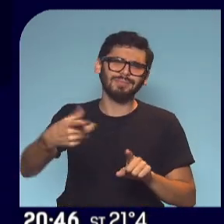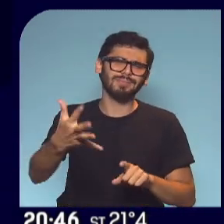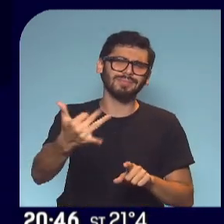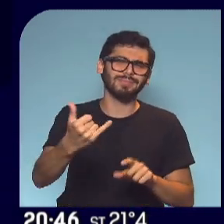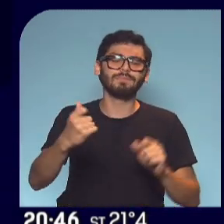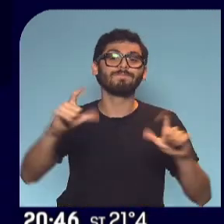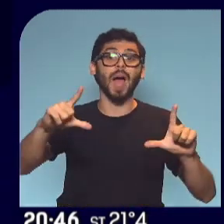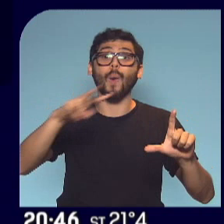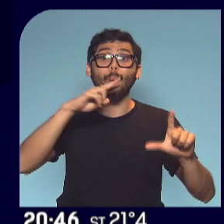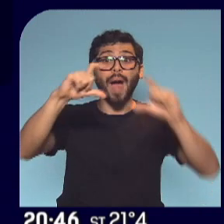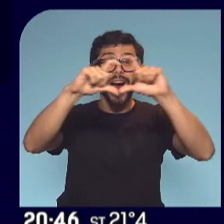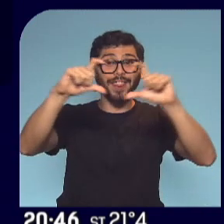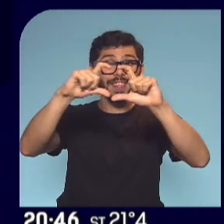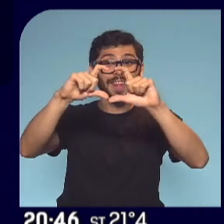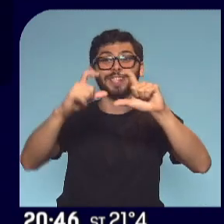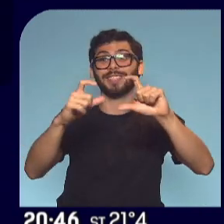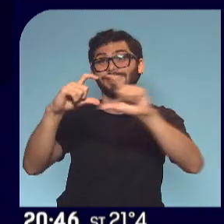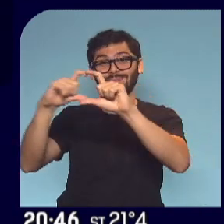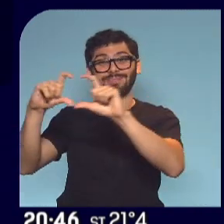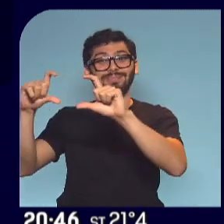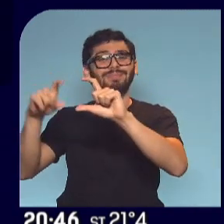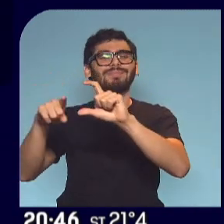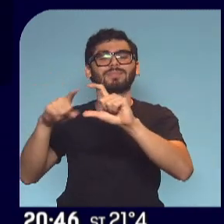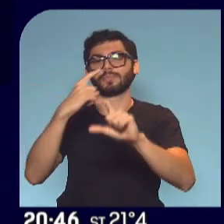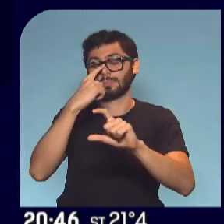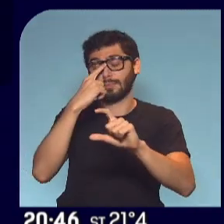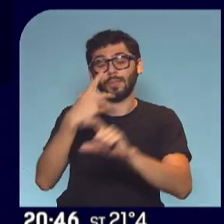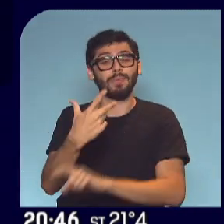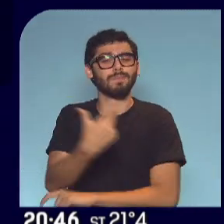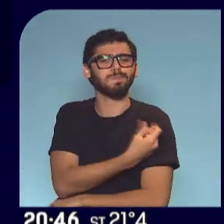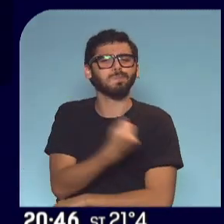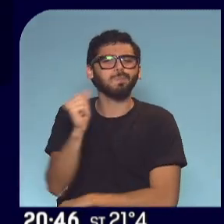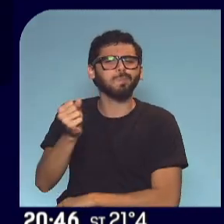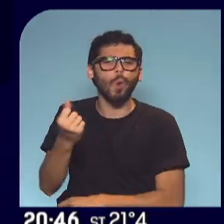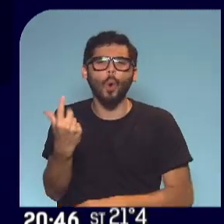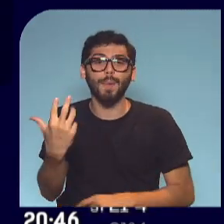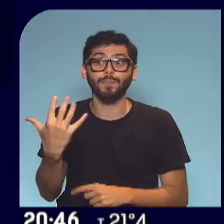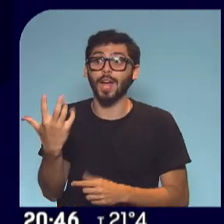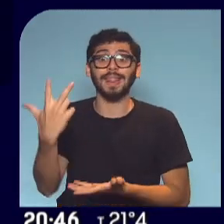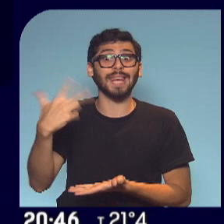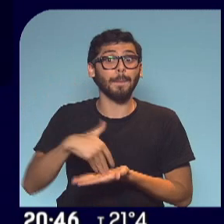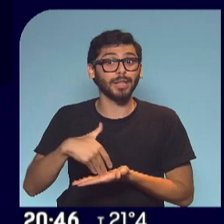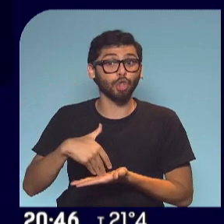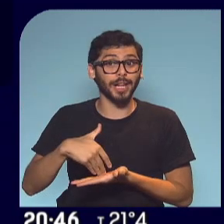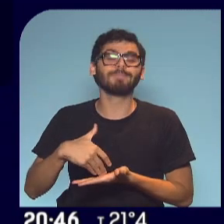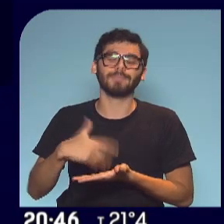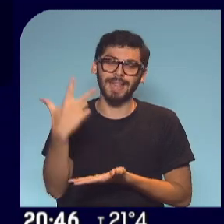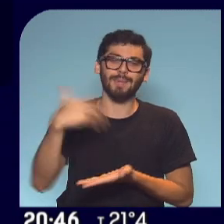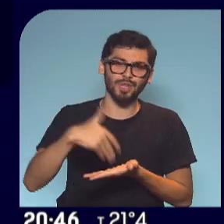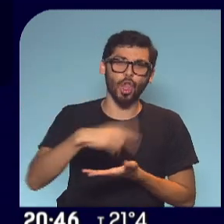ver ahí en verde. Las vacunas aplicadas, hoy al principio del noticiero comentábamos que ya son más de 3 millones,